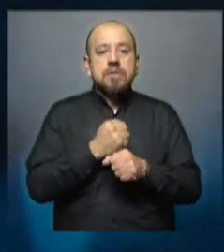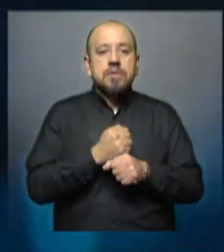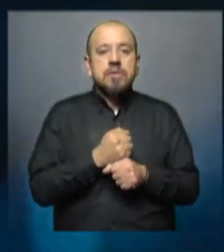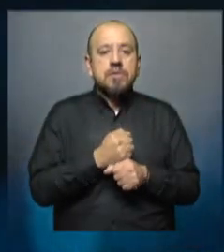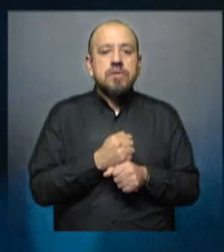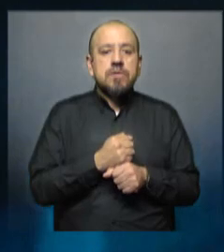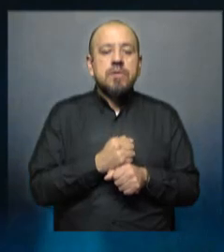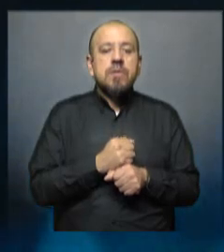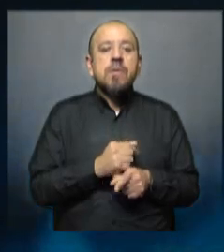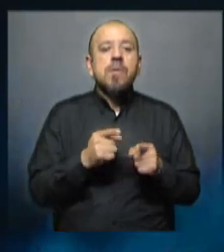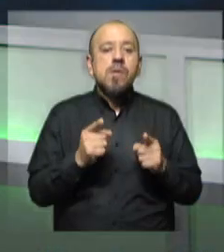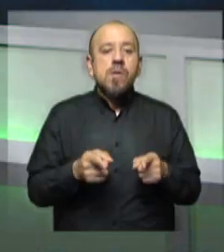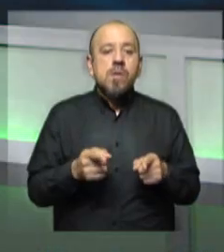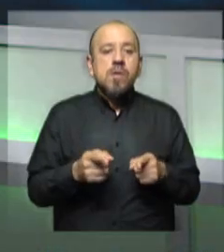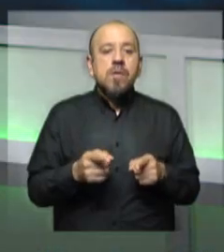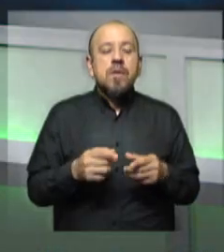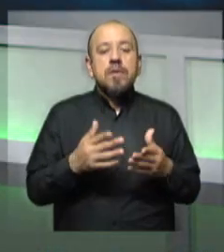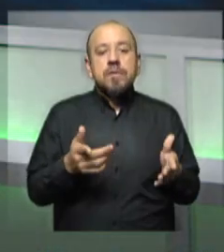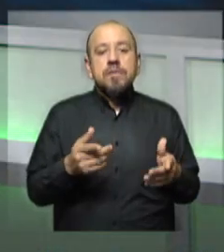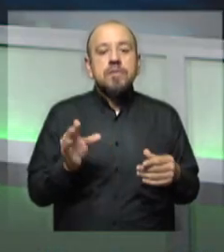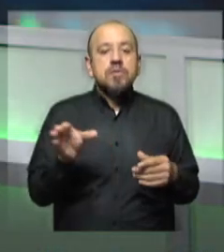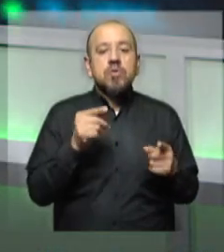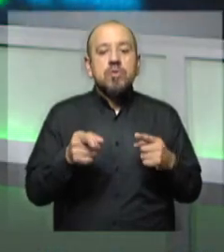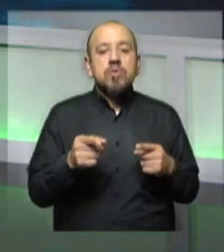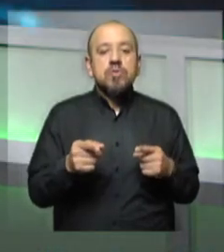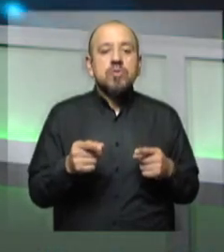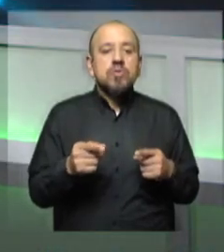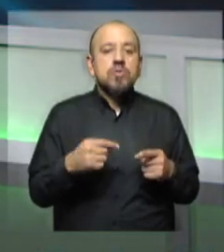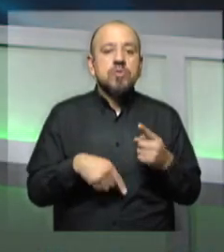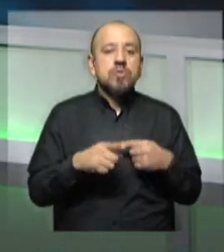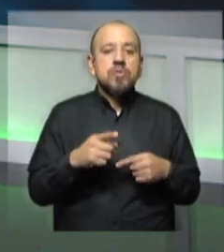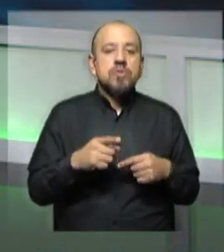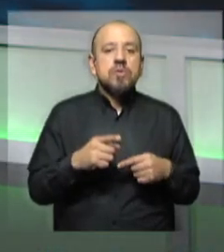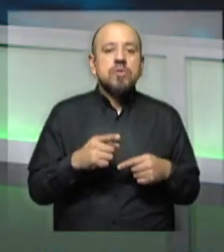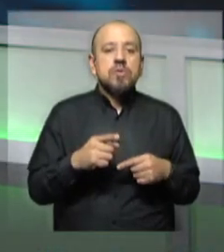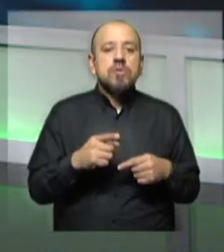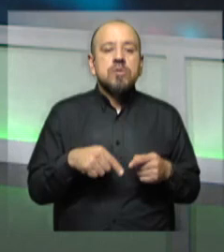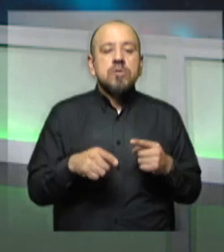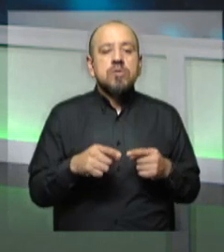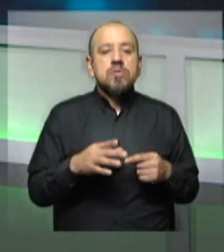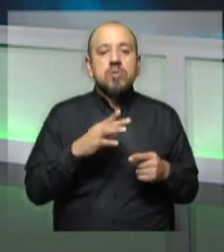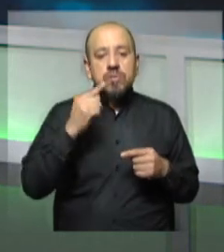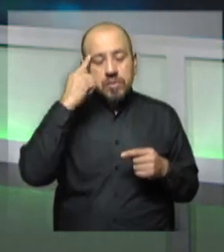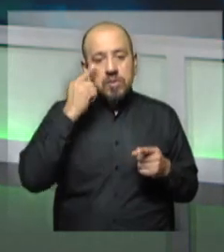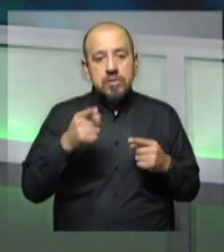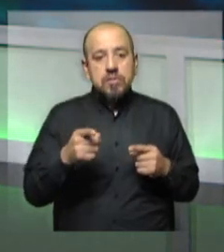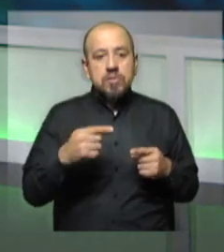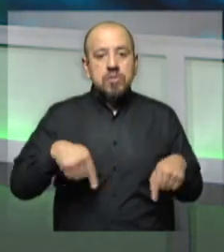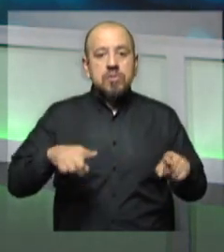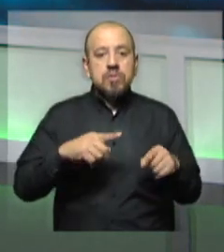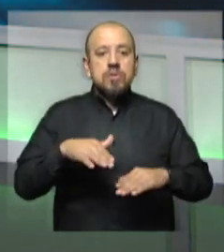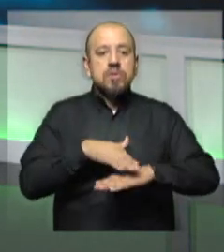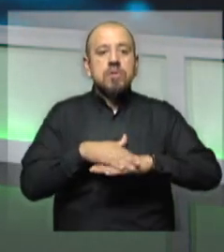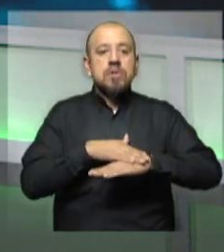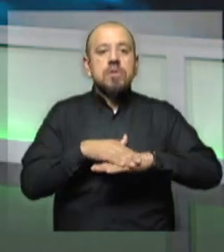acá lo que tenemos es como confluyen todas esas desigualdades y cómo se plasman de alguna manera cuando pensamos en el bienestar más básico